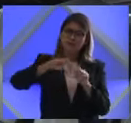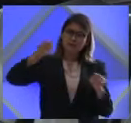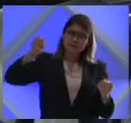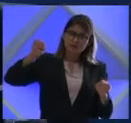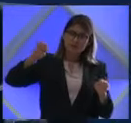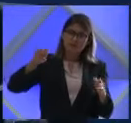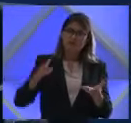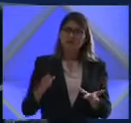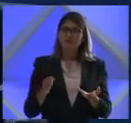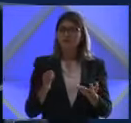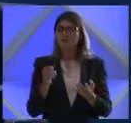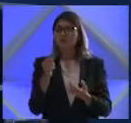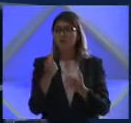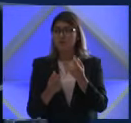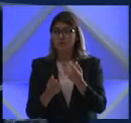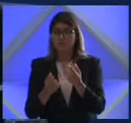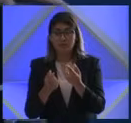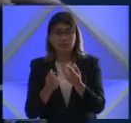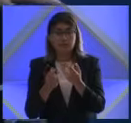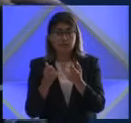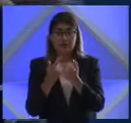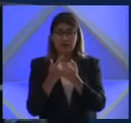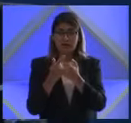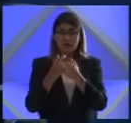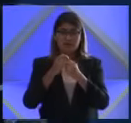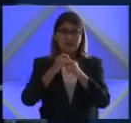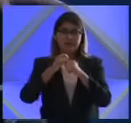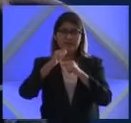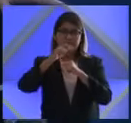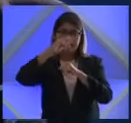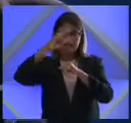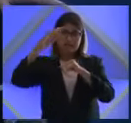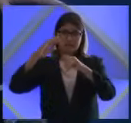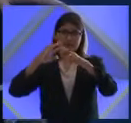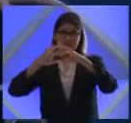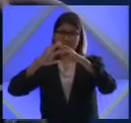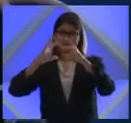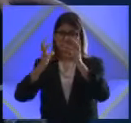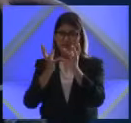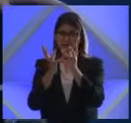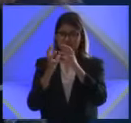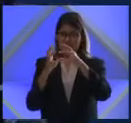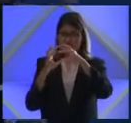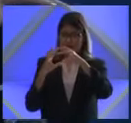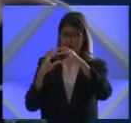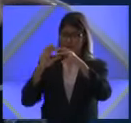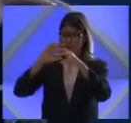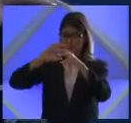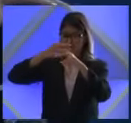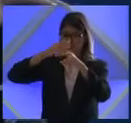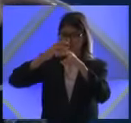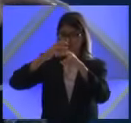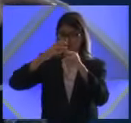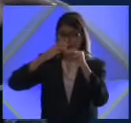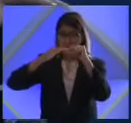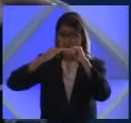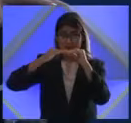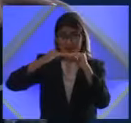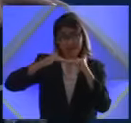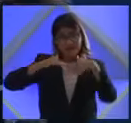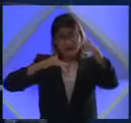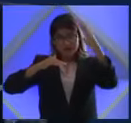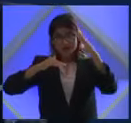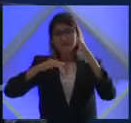todo aquel que atraviese esa línea imaginaria ya es astronauta entonces los viajes